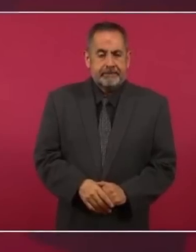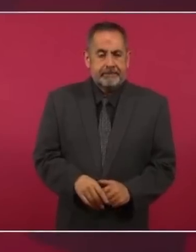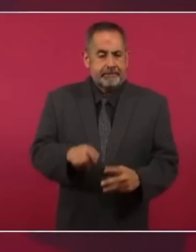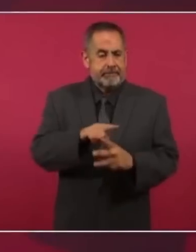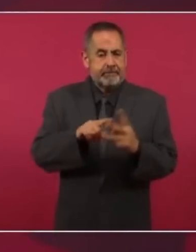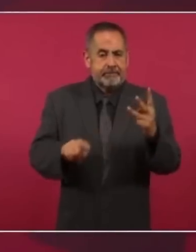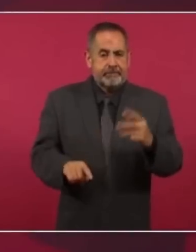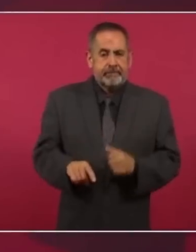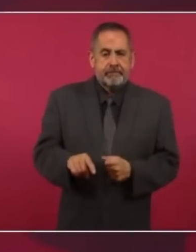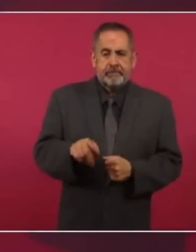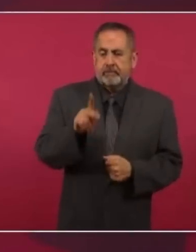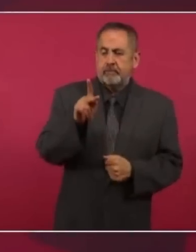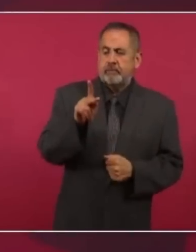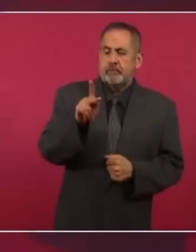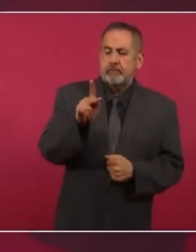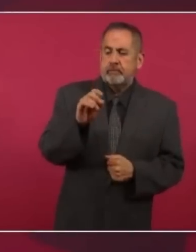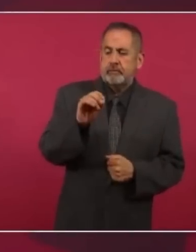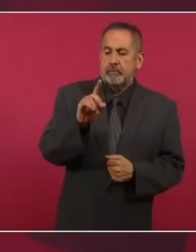ejecutivo lo elige el pueblo.